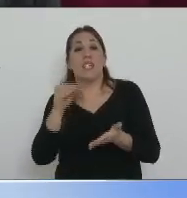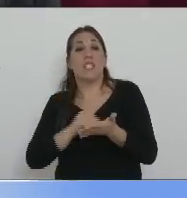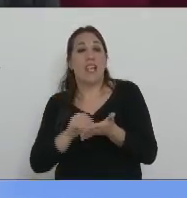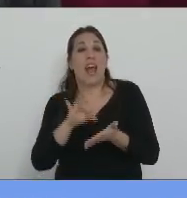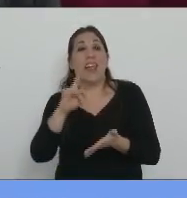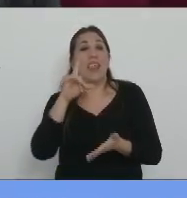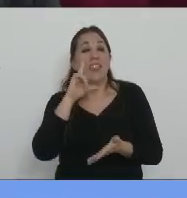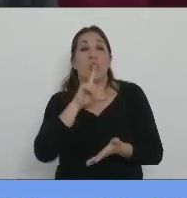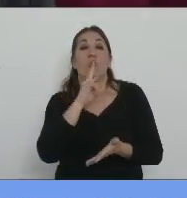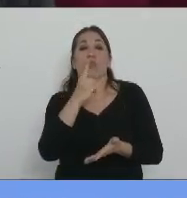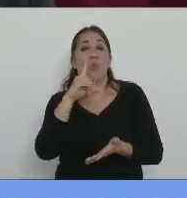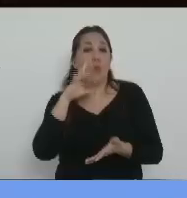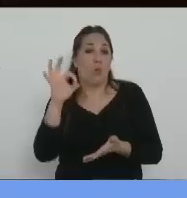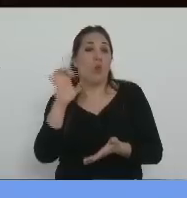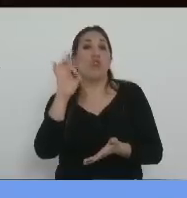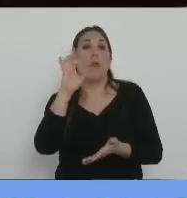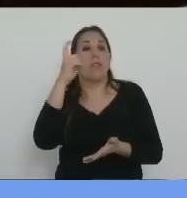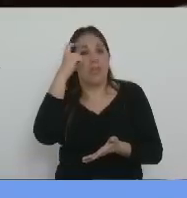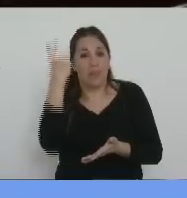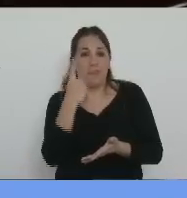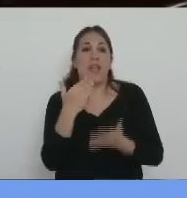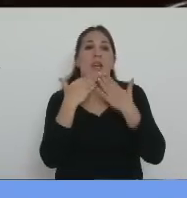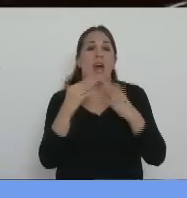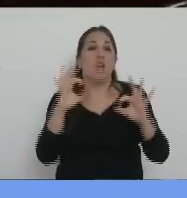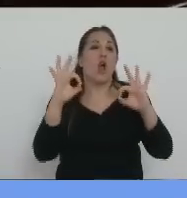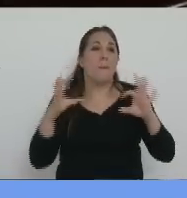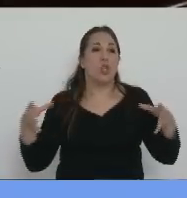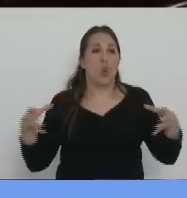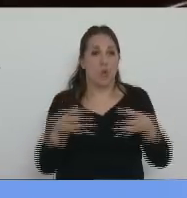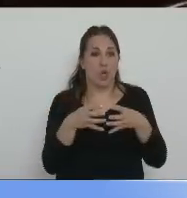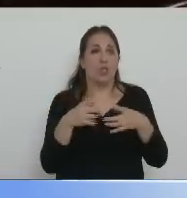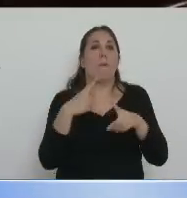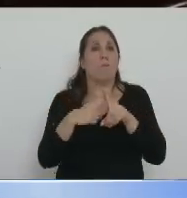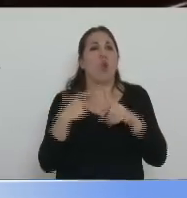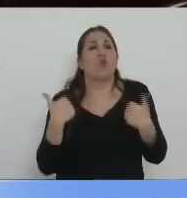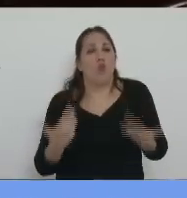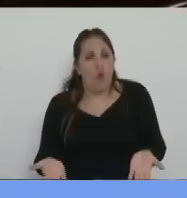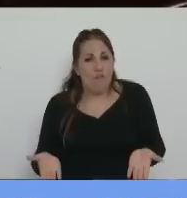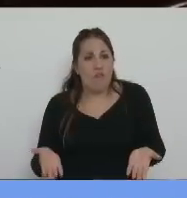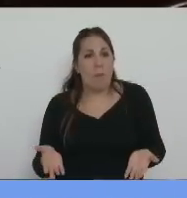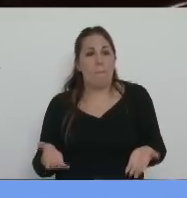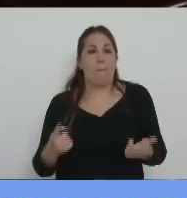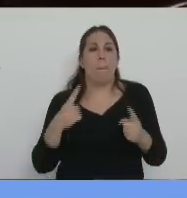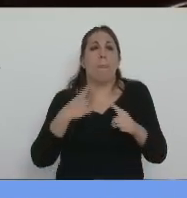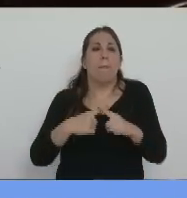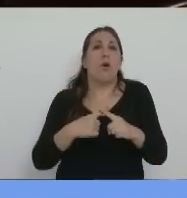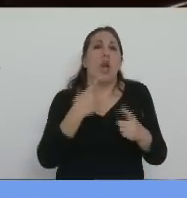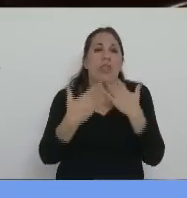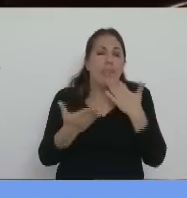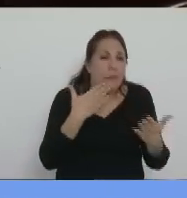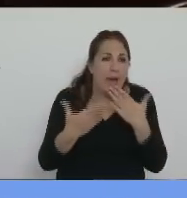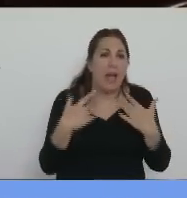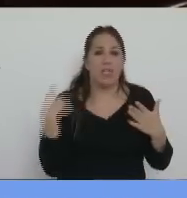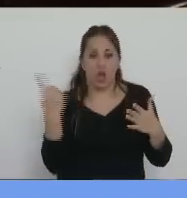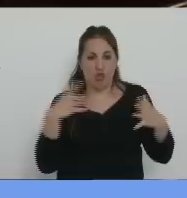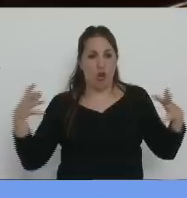agradecer a todo el bloque por por la predisposición por el debate que tuvimos entre